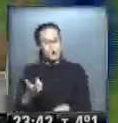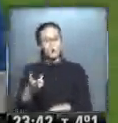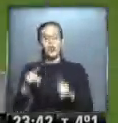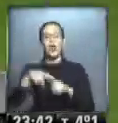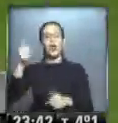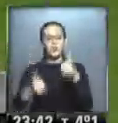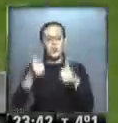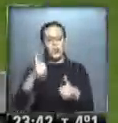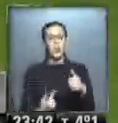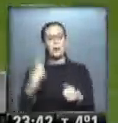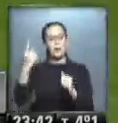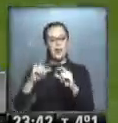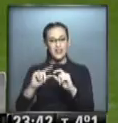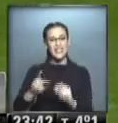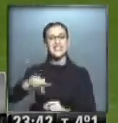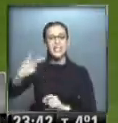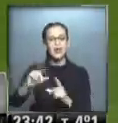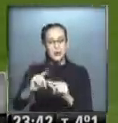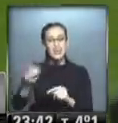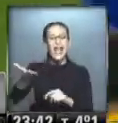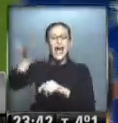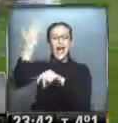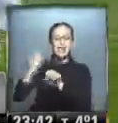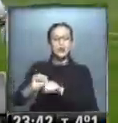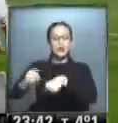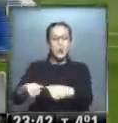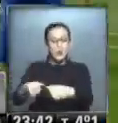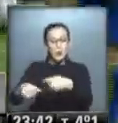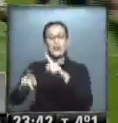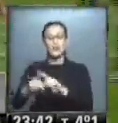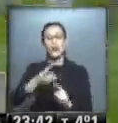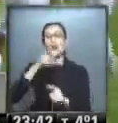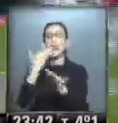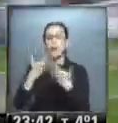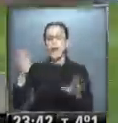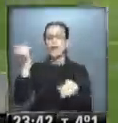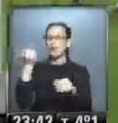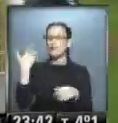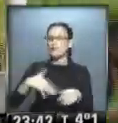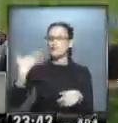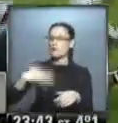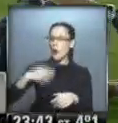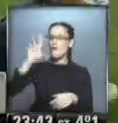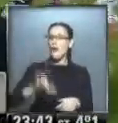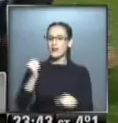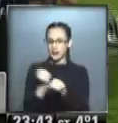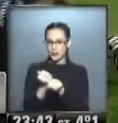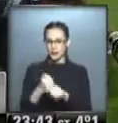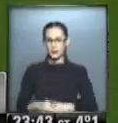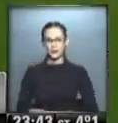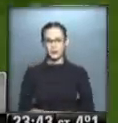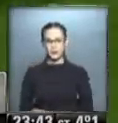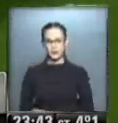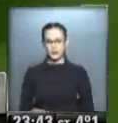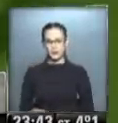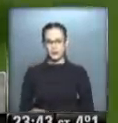primera y la segunda fecha fueron postergadas para darle una semana más de descanso por haber estado en la Libertadores. Y aquí aparecía Cata Díaz, que da la sensación de que se va de